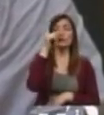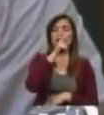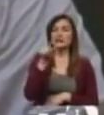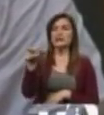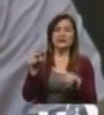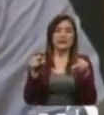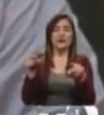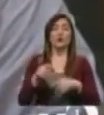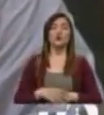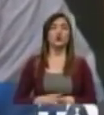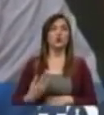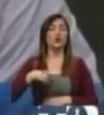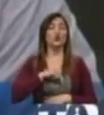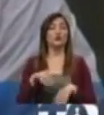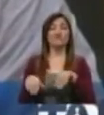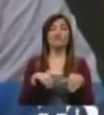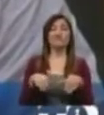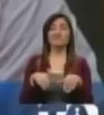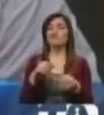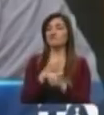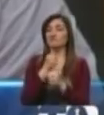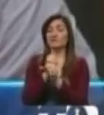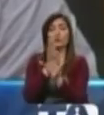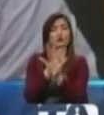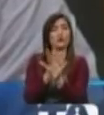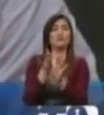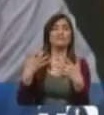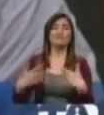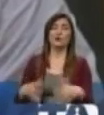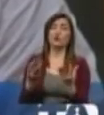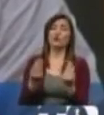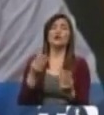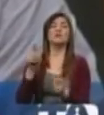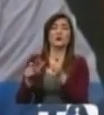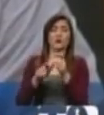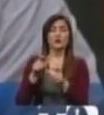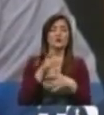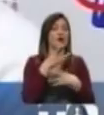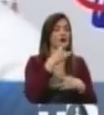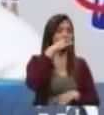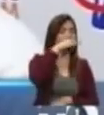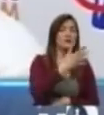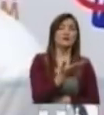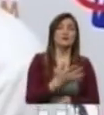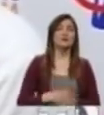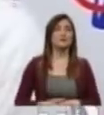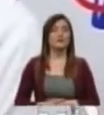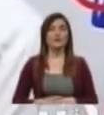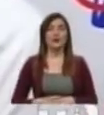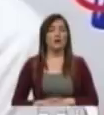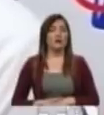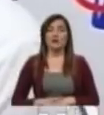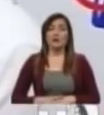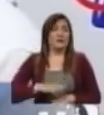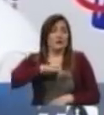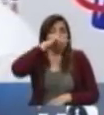de nosotros, los psicoterapeutas, queda cortita ante tamaño, número de personas afectadas. Indignación es